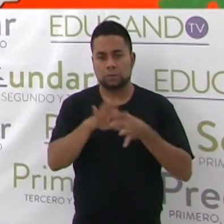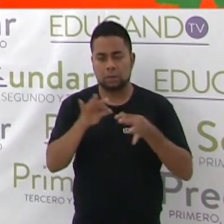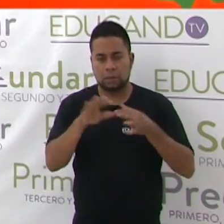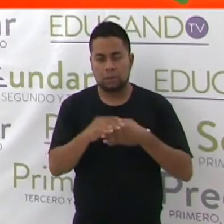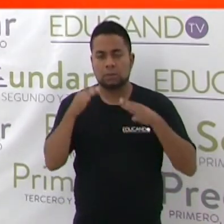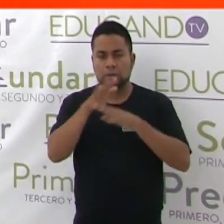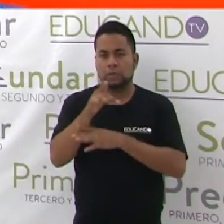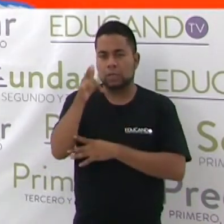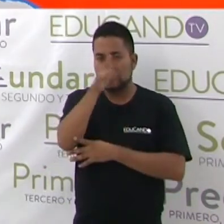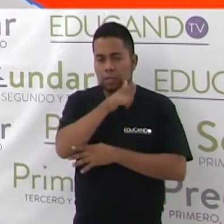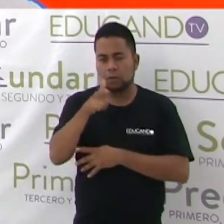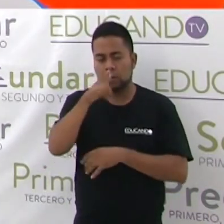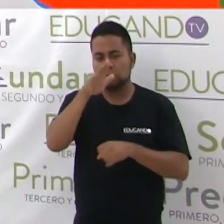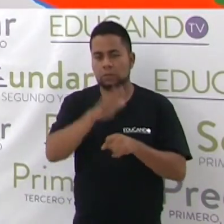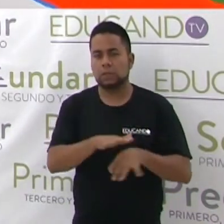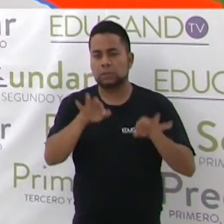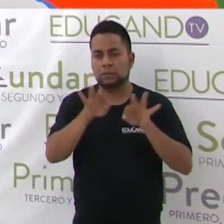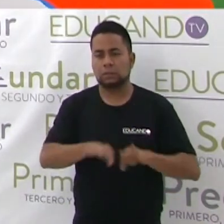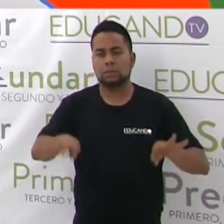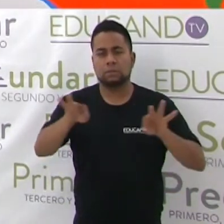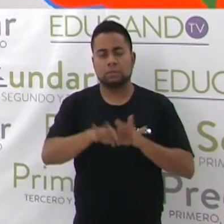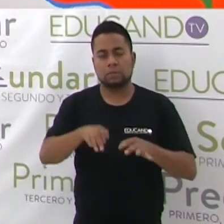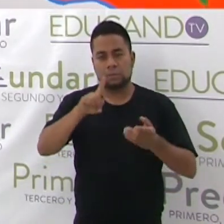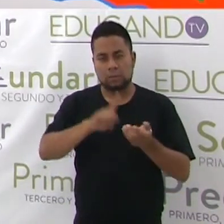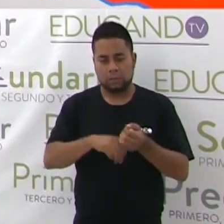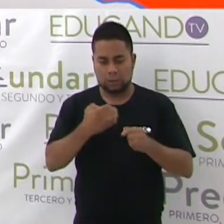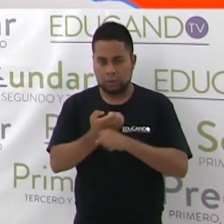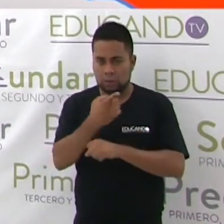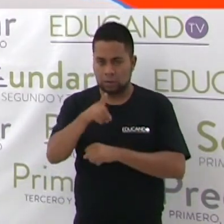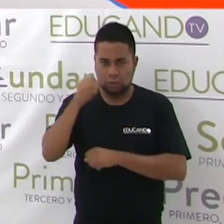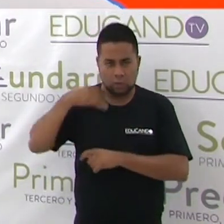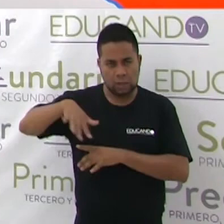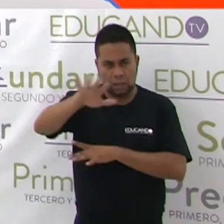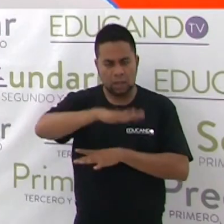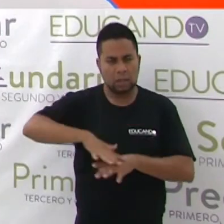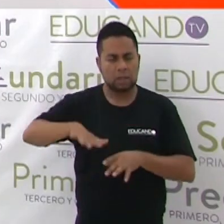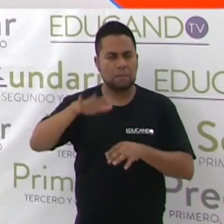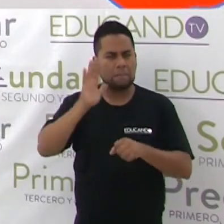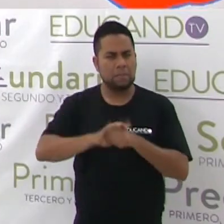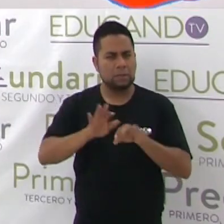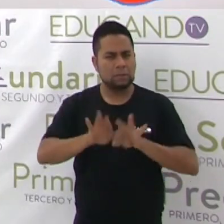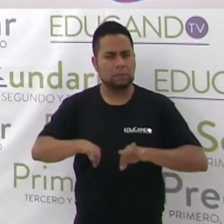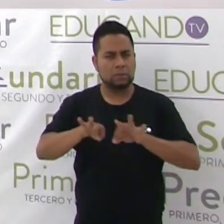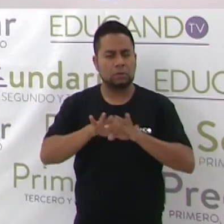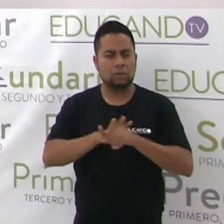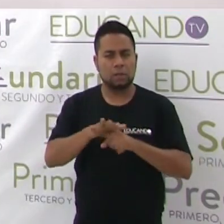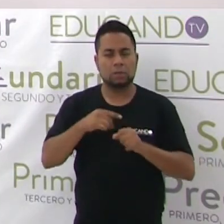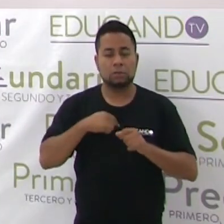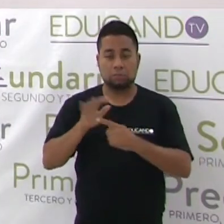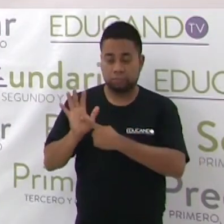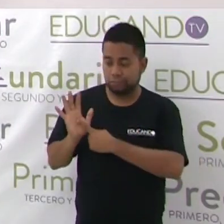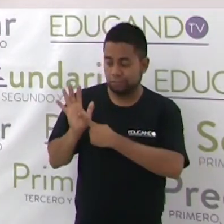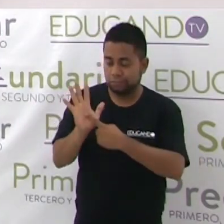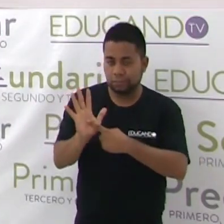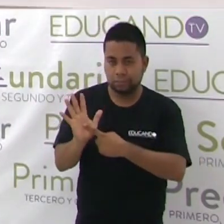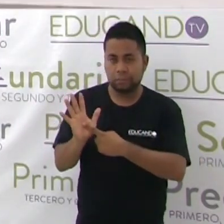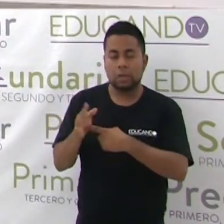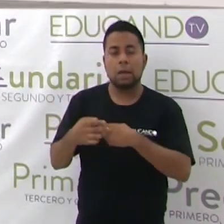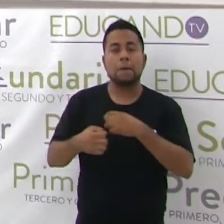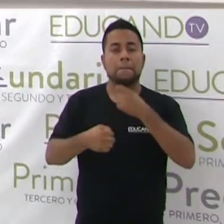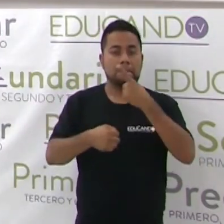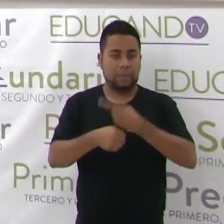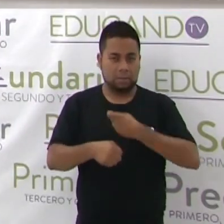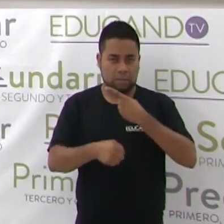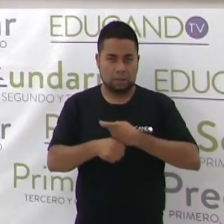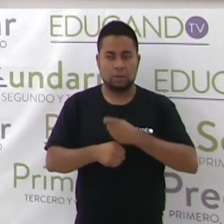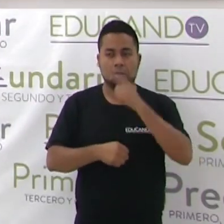lenguas con más relevancia en nuestro estado de Oaxaca. Te voy a mostrar primero